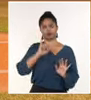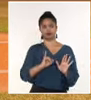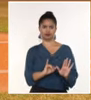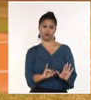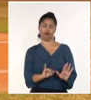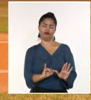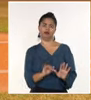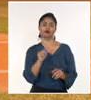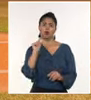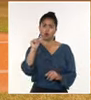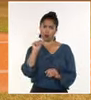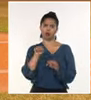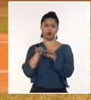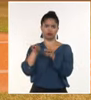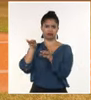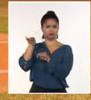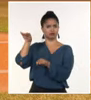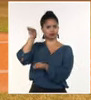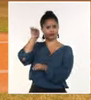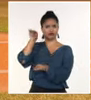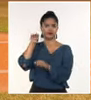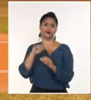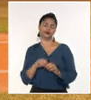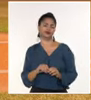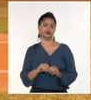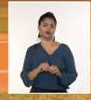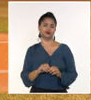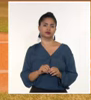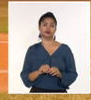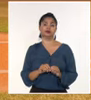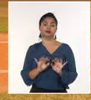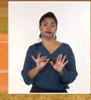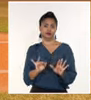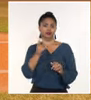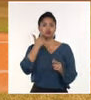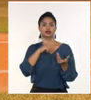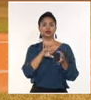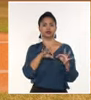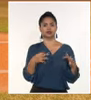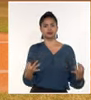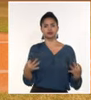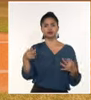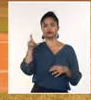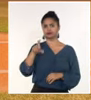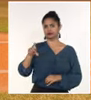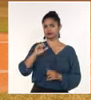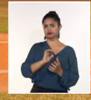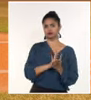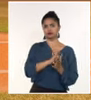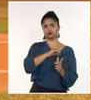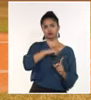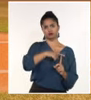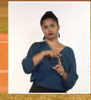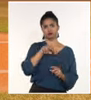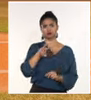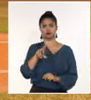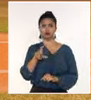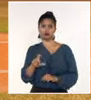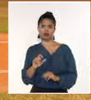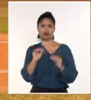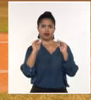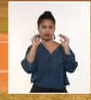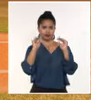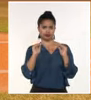recuperado y dependen de ellos para clasificar. Algo más de incertidumbre tienen Artemisa, Camagüey, Matanzas y Villa Clara, que están en el límite de la